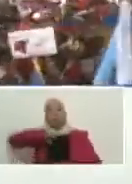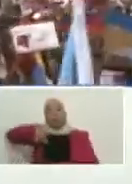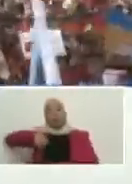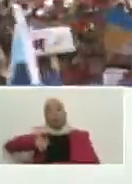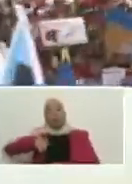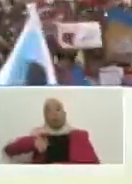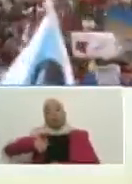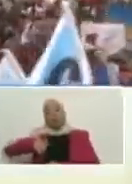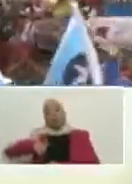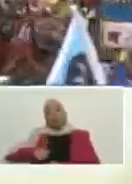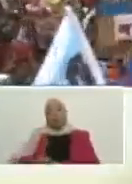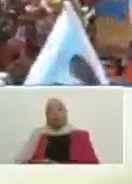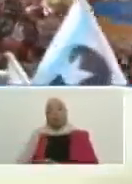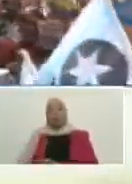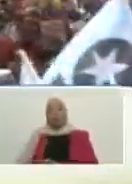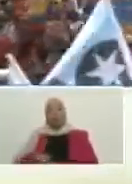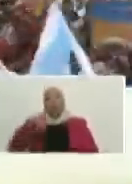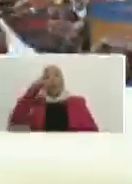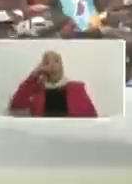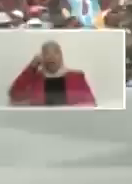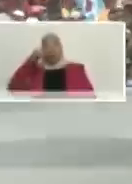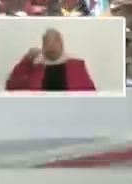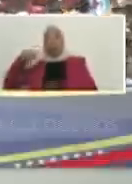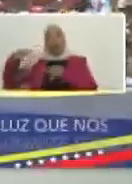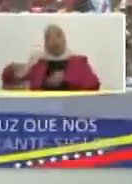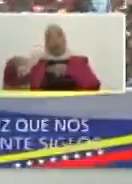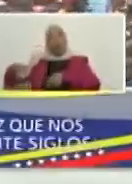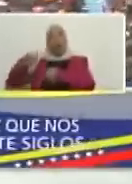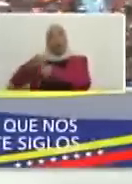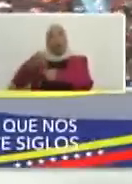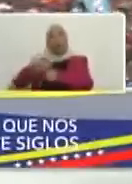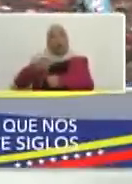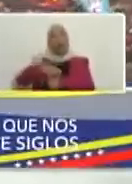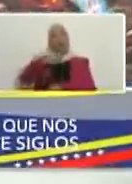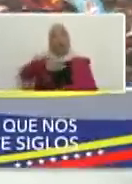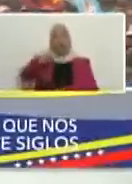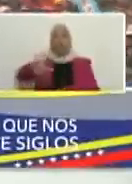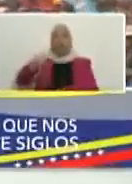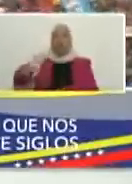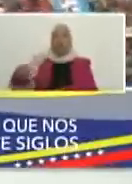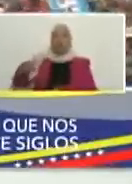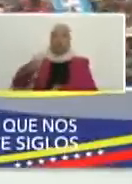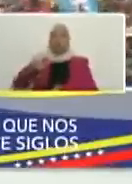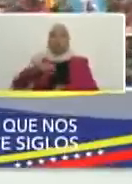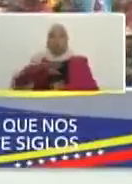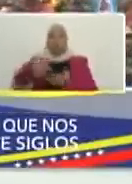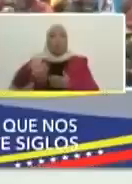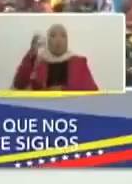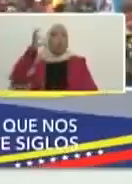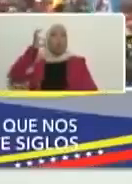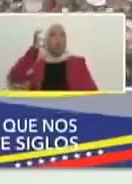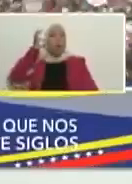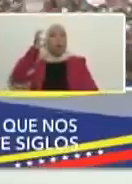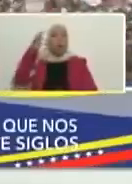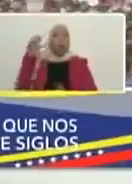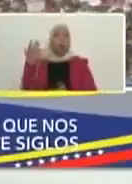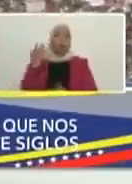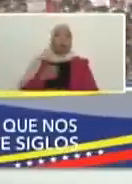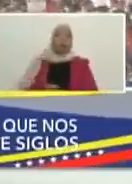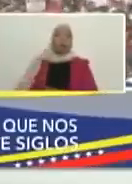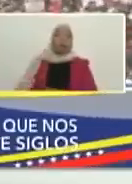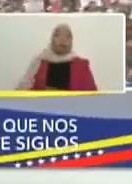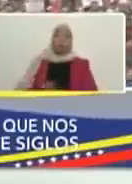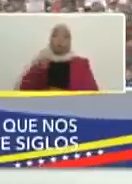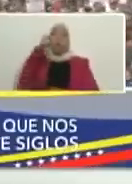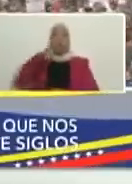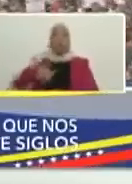nosotros, para los hombres de a pie, para ustedes, mujeres de a pie, para